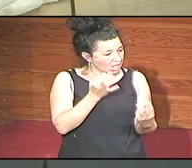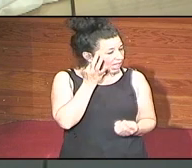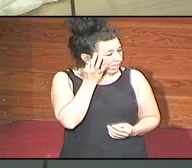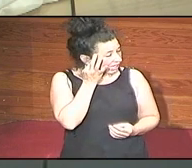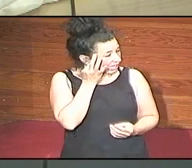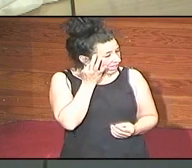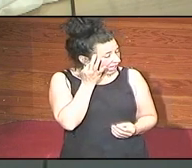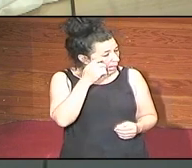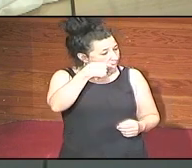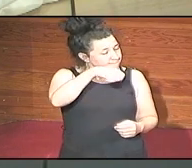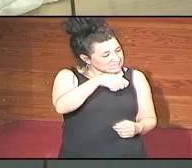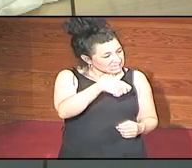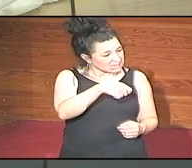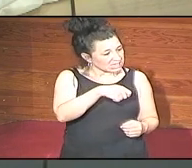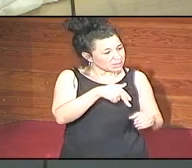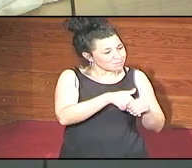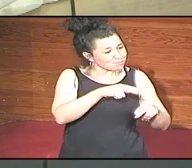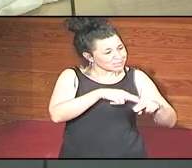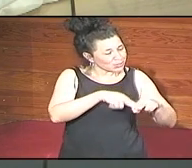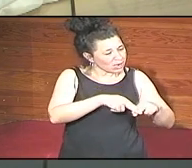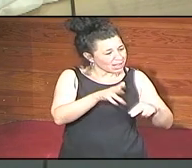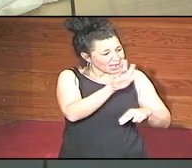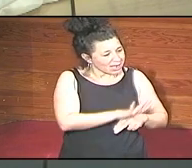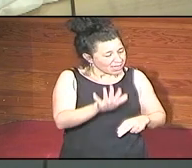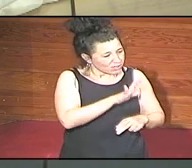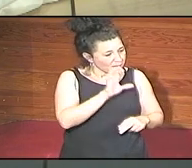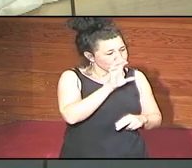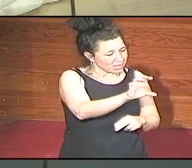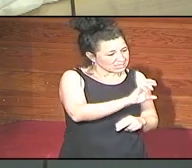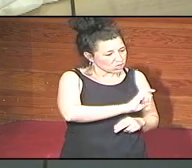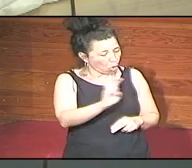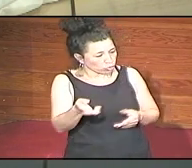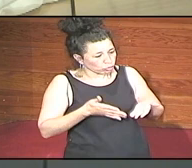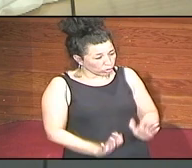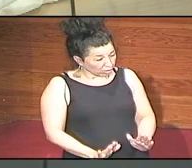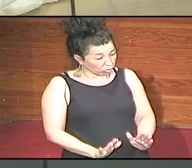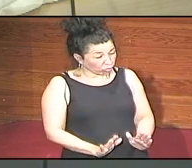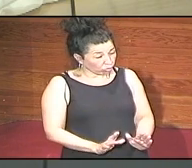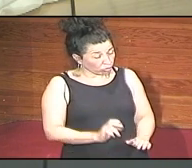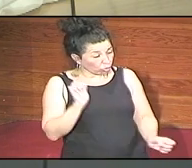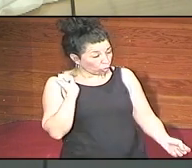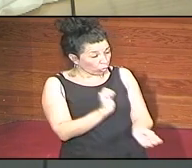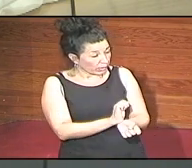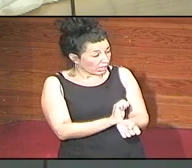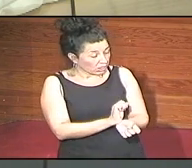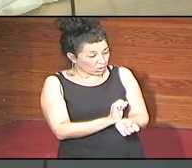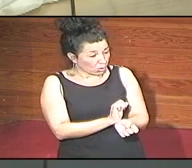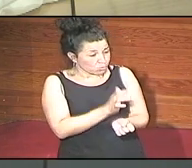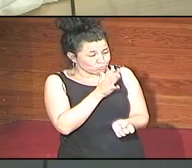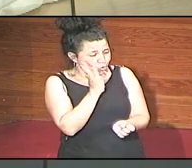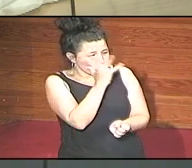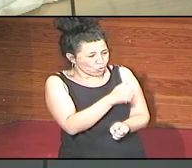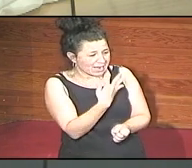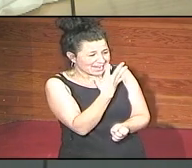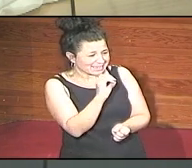de la petrolera nacional del país el otro hijo hasta condenada a cinco años de cárcel por robar me parece que fueron 500 millones y